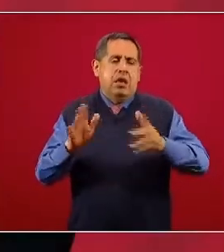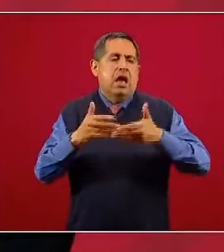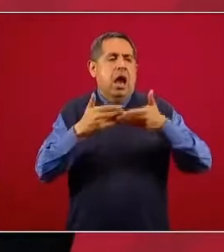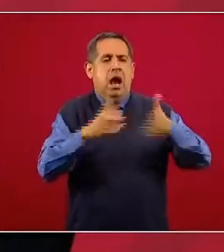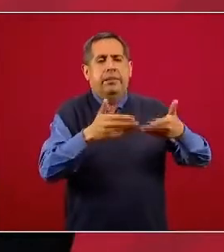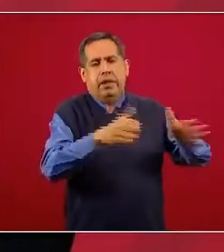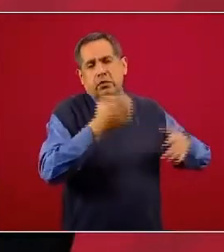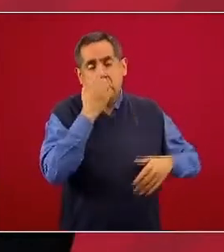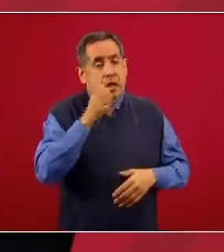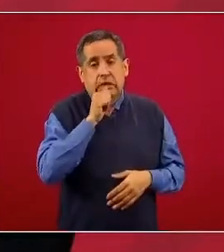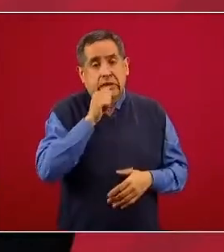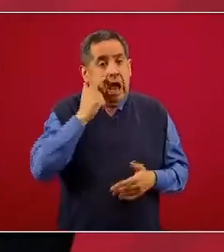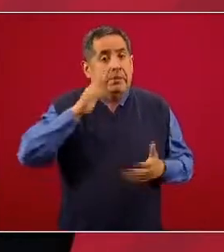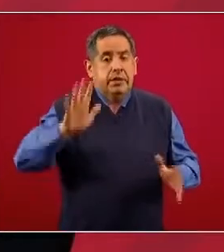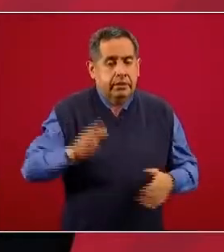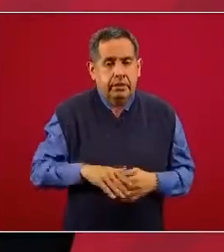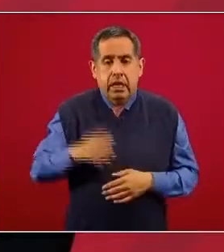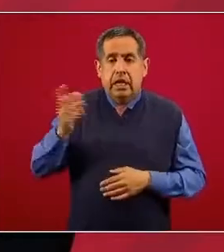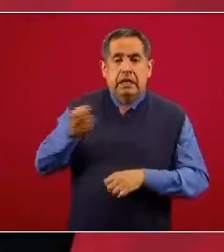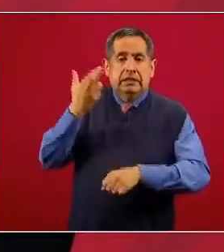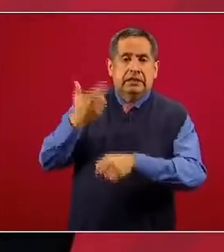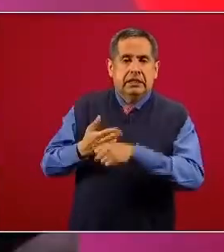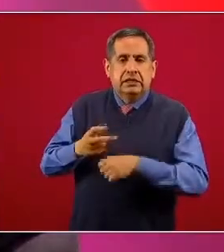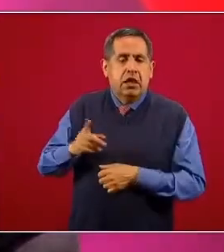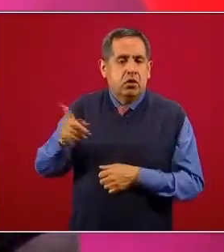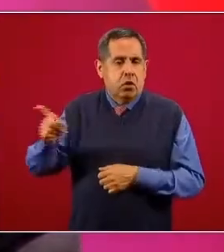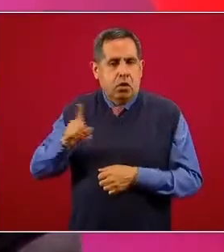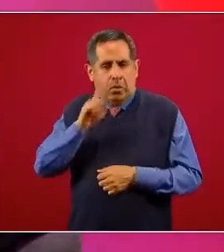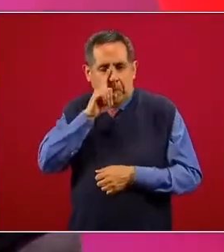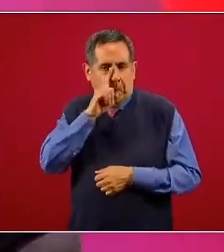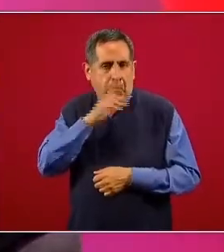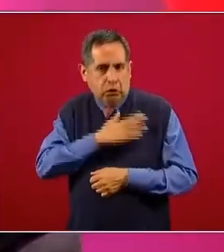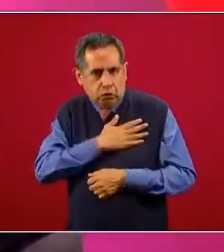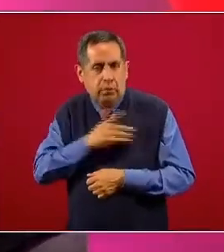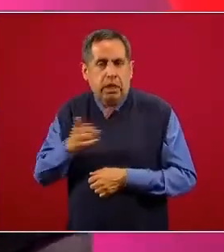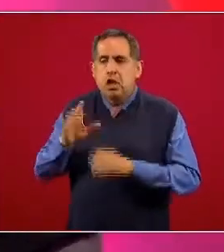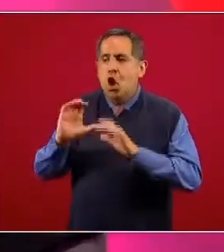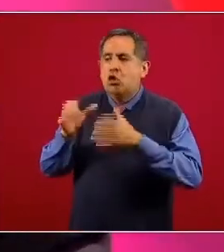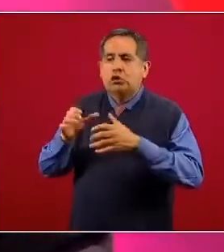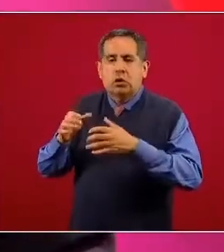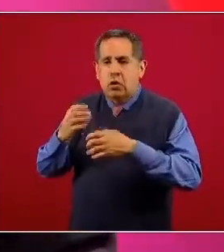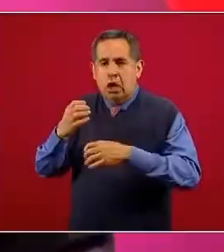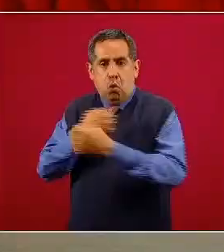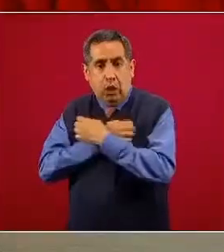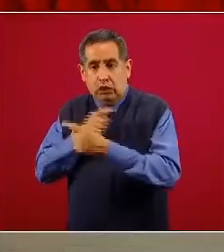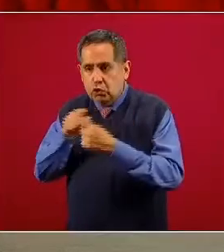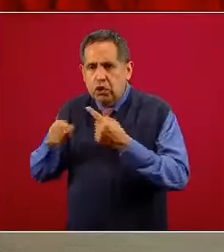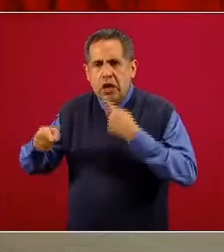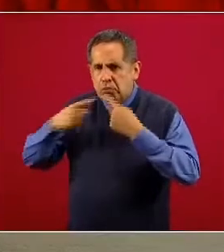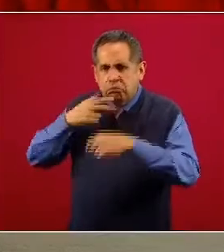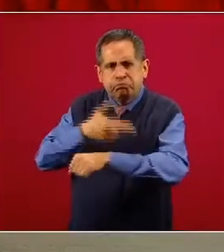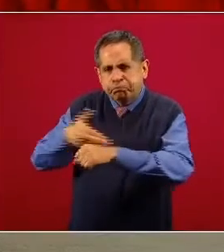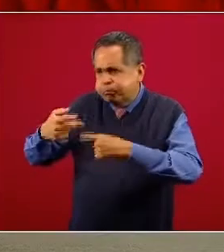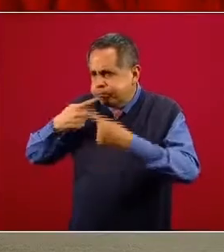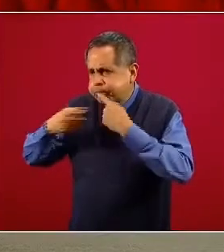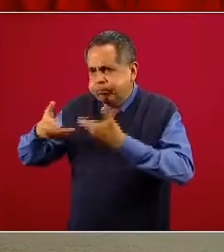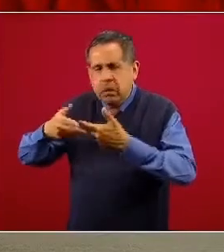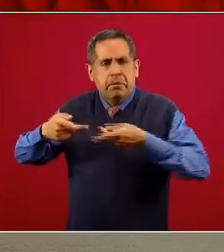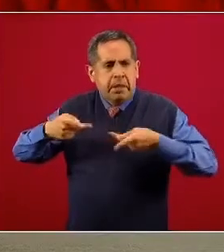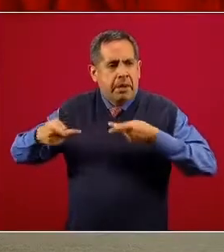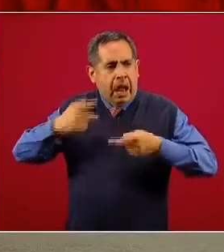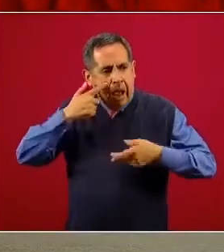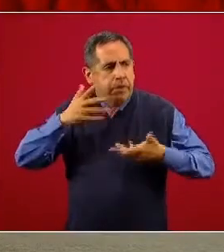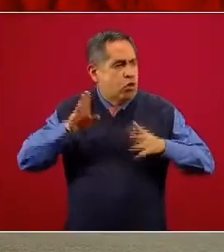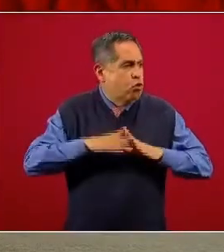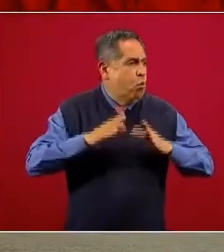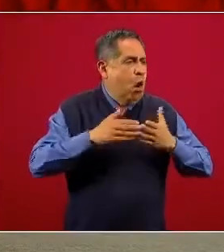educativo nacional, y el secretario Moctezuma Barragán y el Consejo Nacional Educativo han estado tomando medidas para planear ese